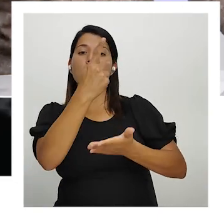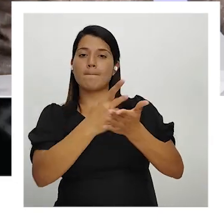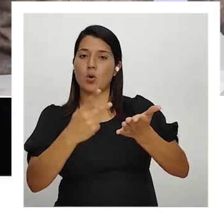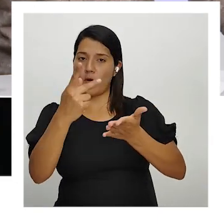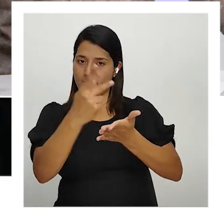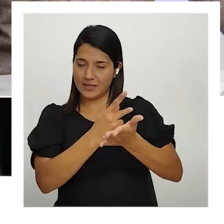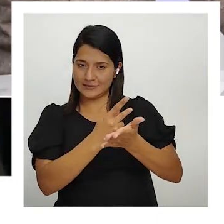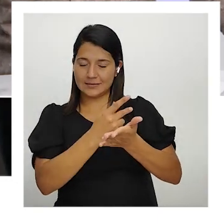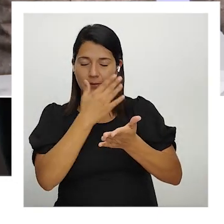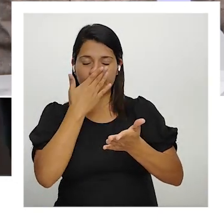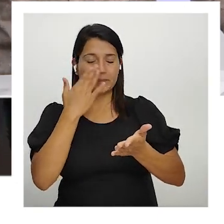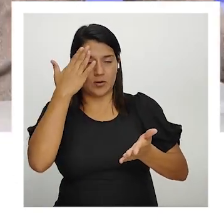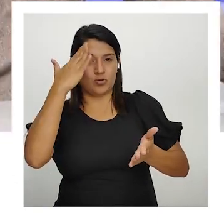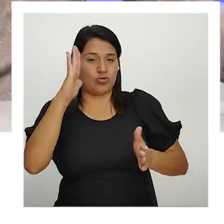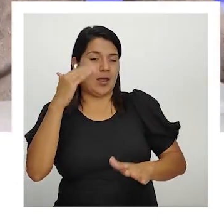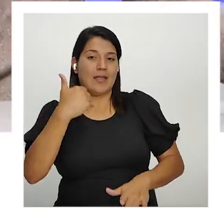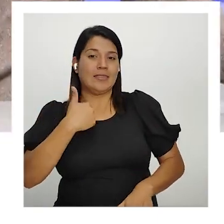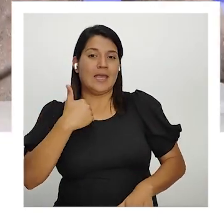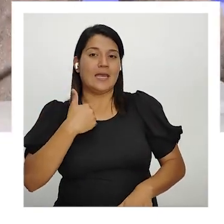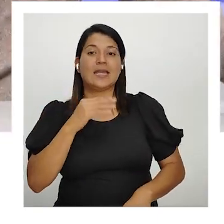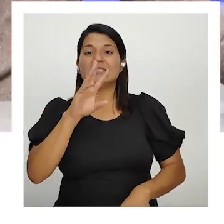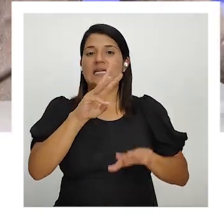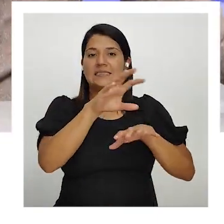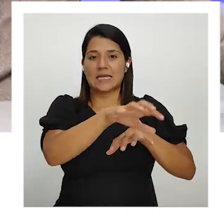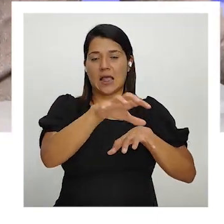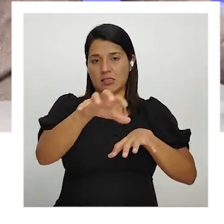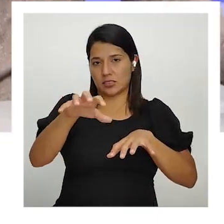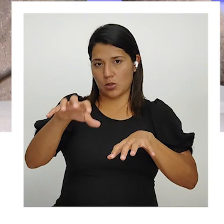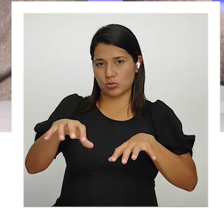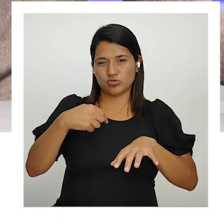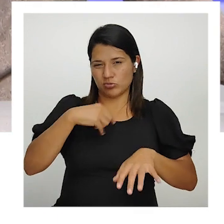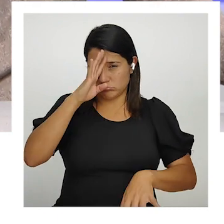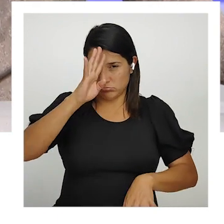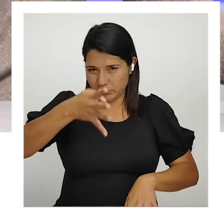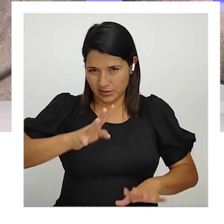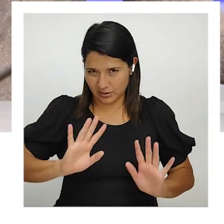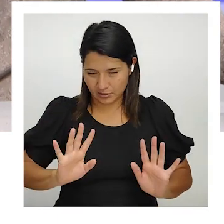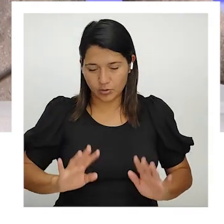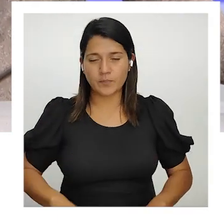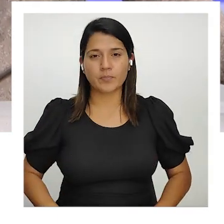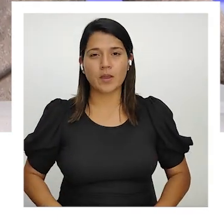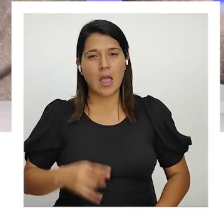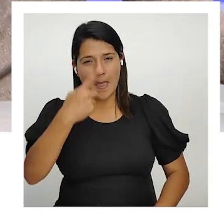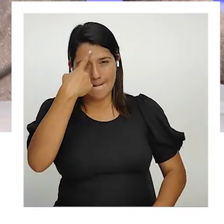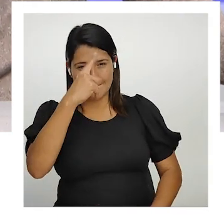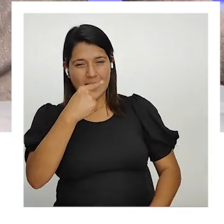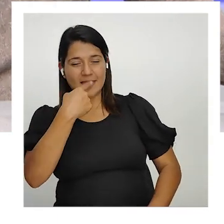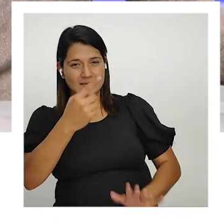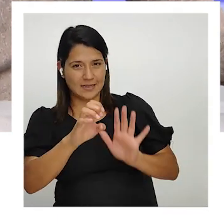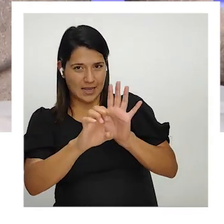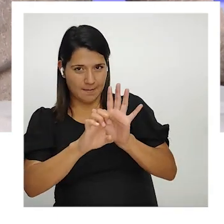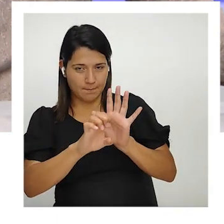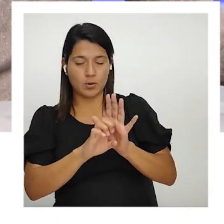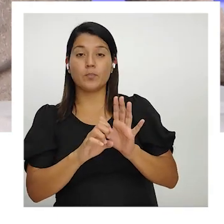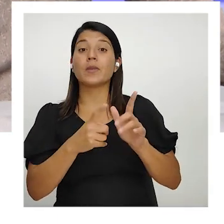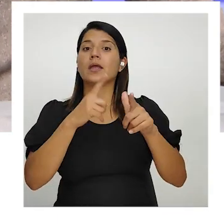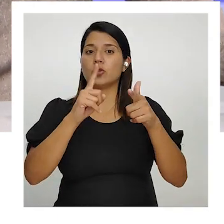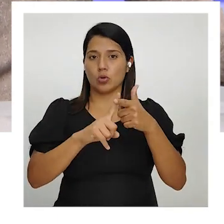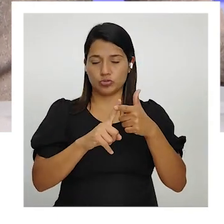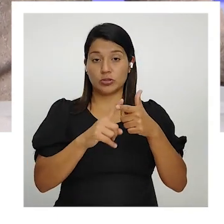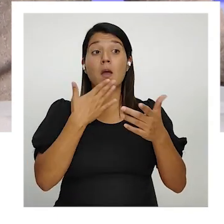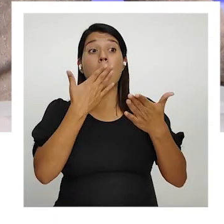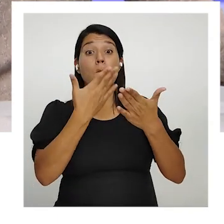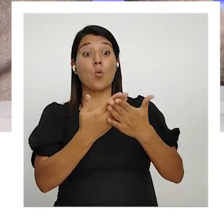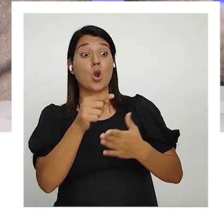ponga usted, 6 cantones, estoy inventando, pero para el ejemplo. Bueno, ahí ese